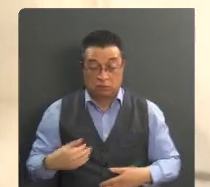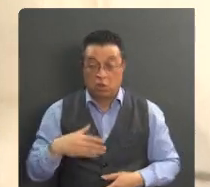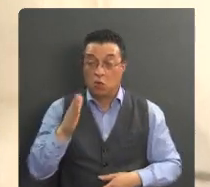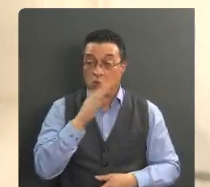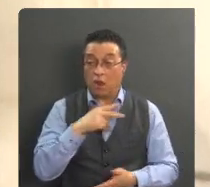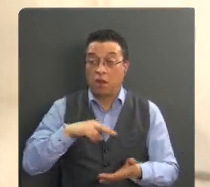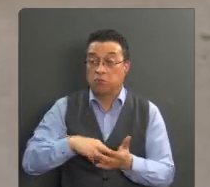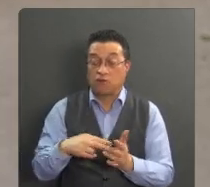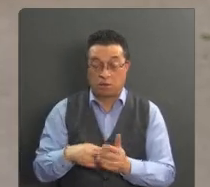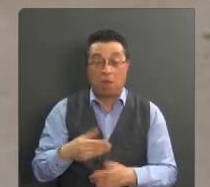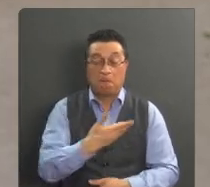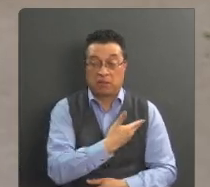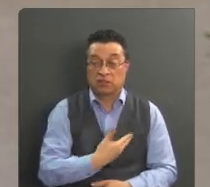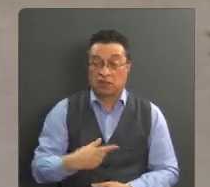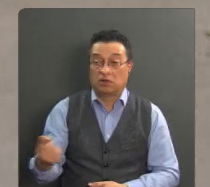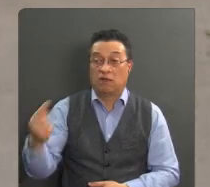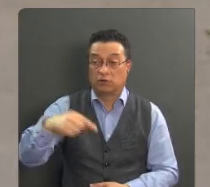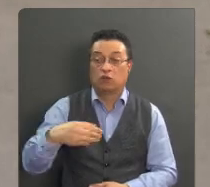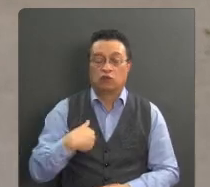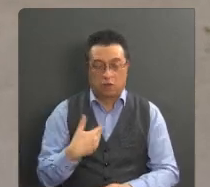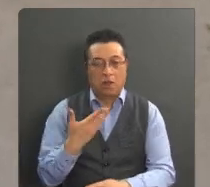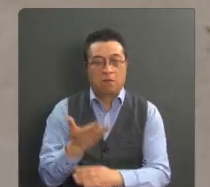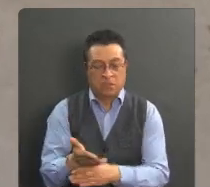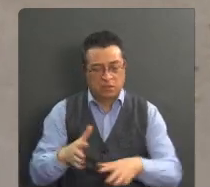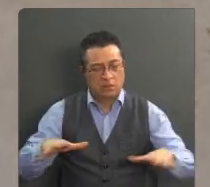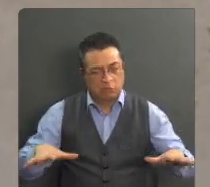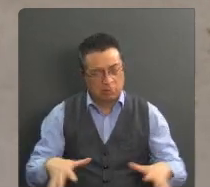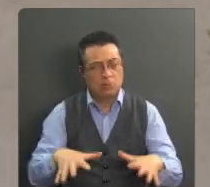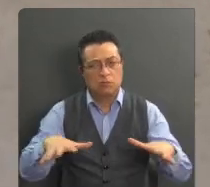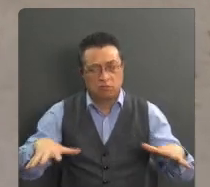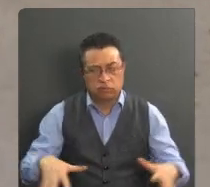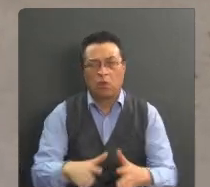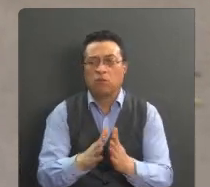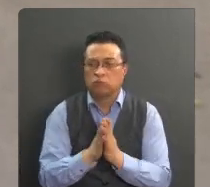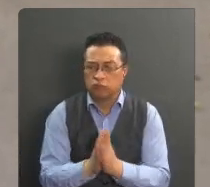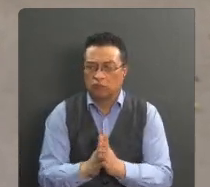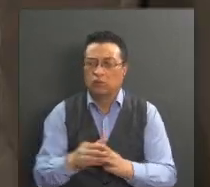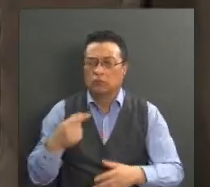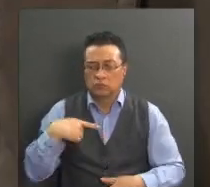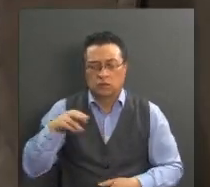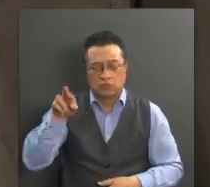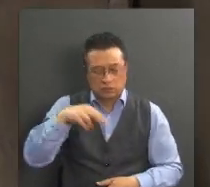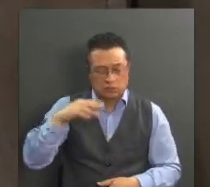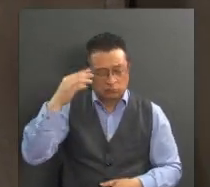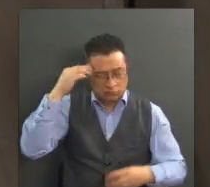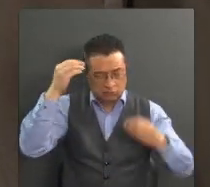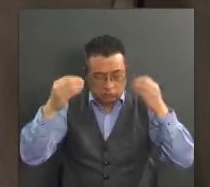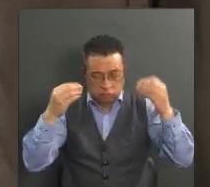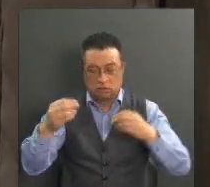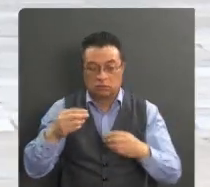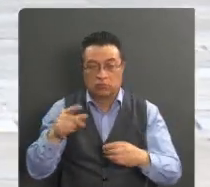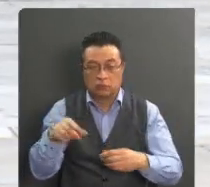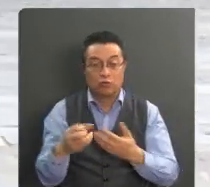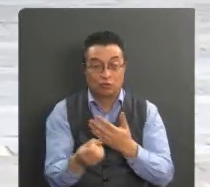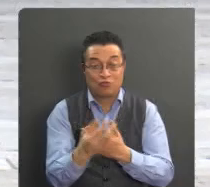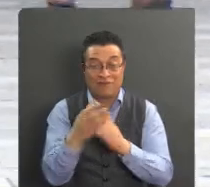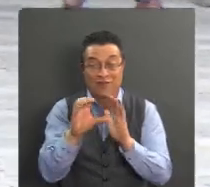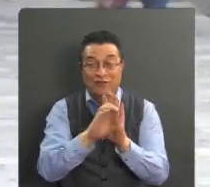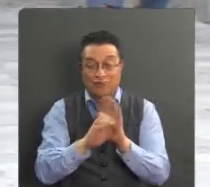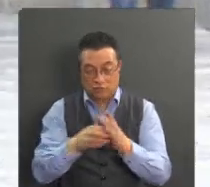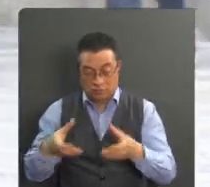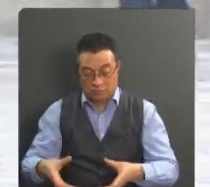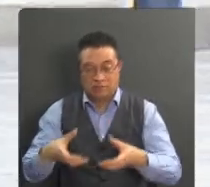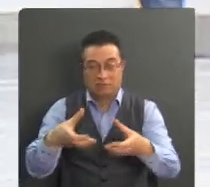los presidentes. Y yo solicito que hagan todos los esfuerzos posibles, reconsideren su decisión. Borrador de la nueva constitución que se le entregará